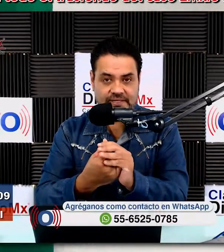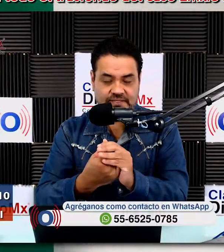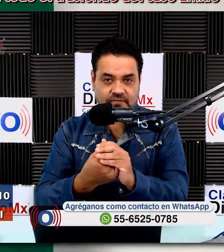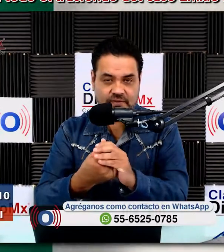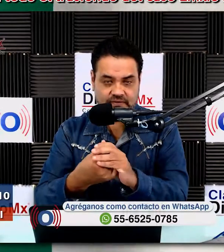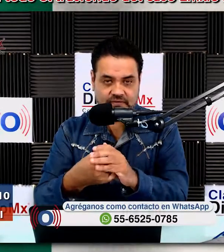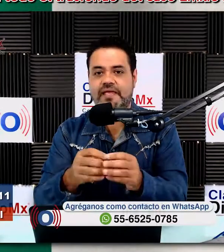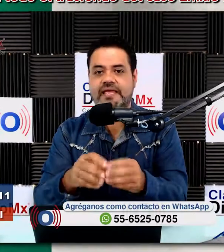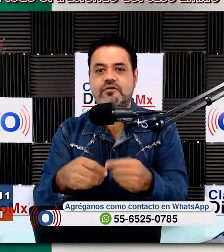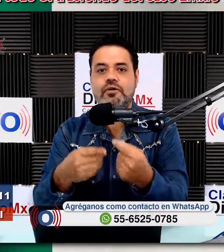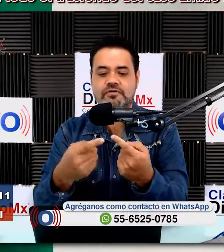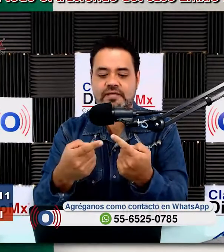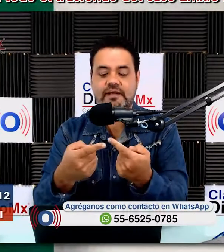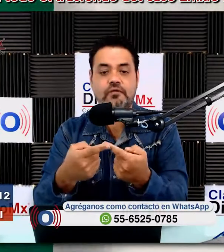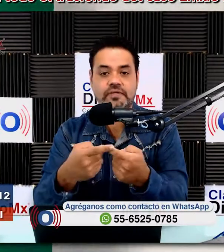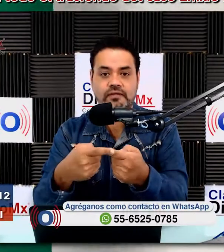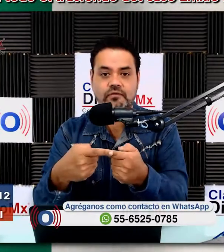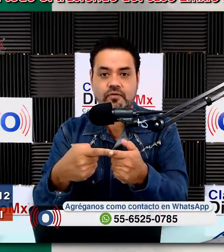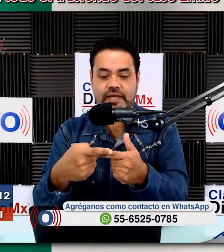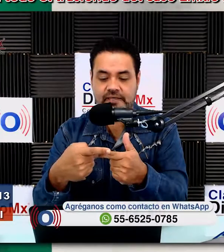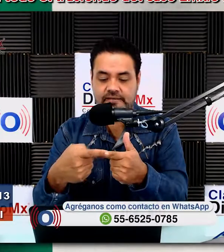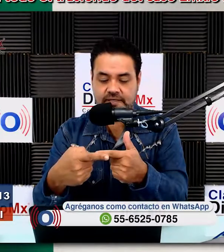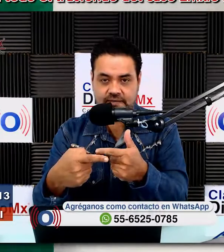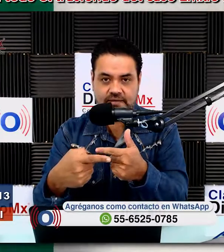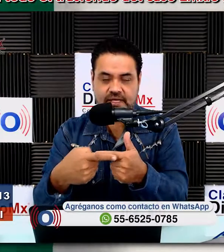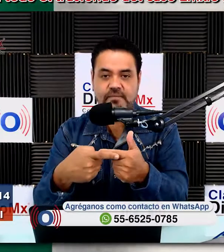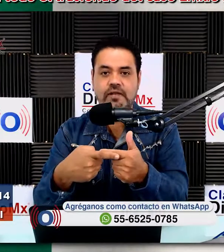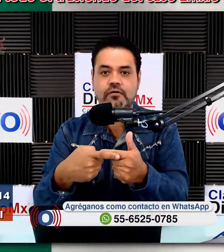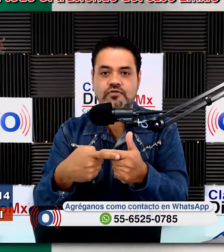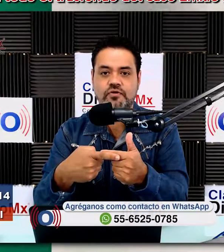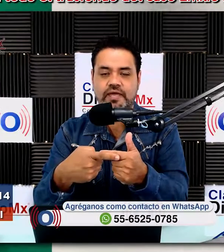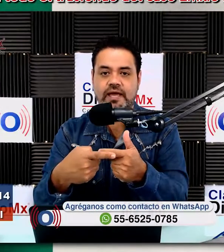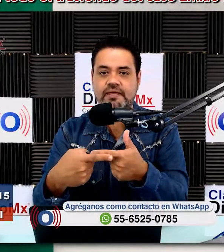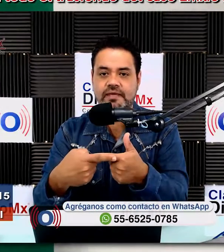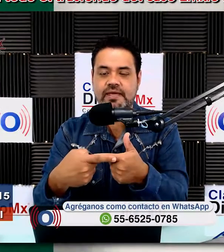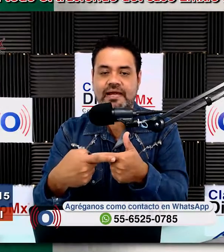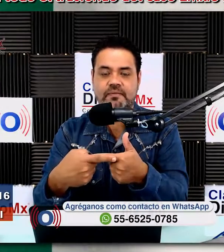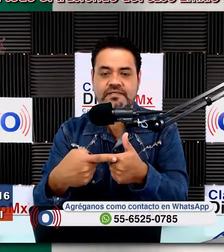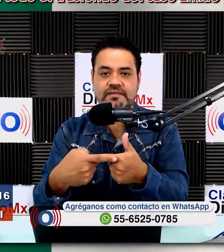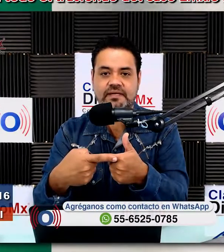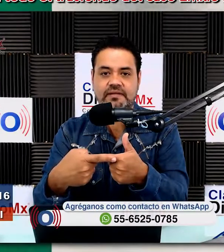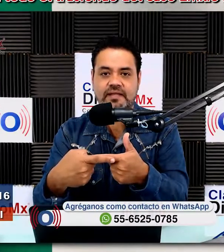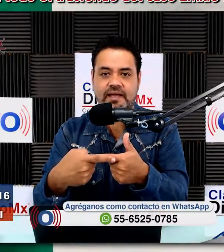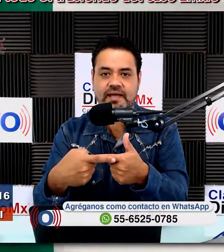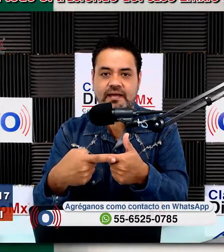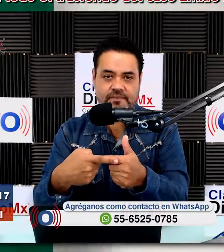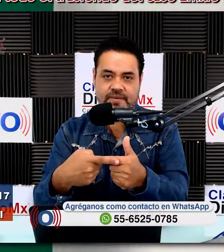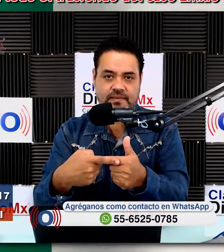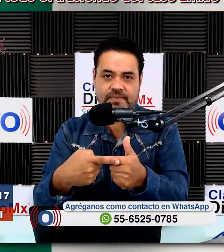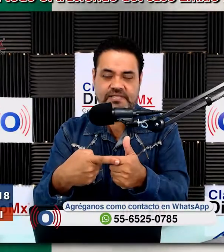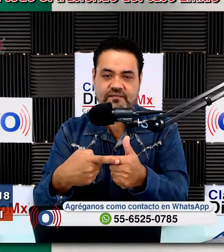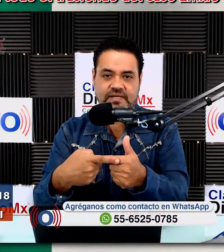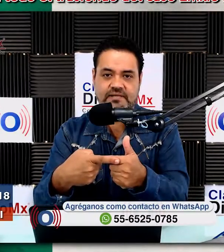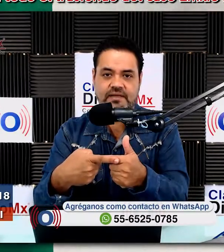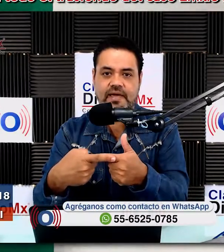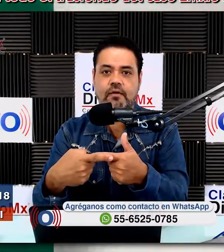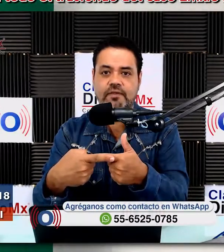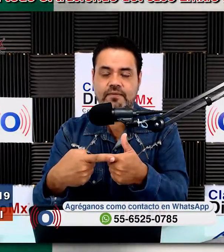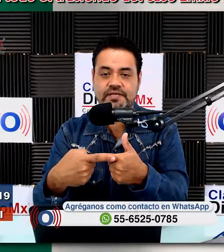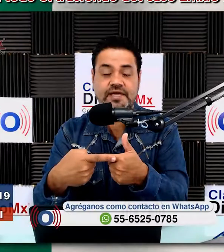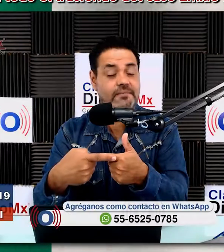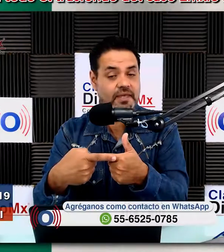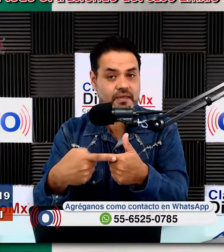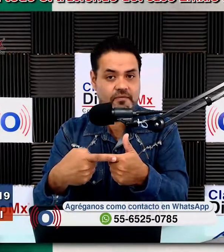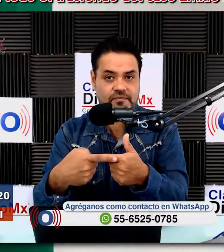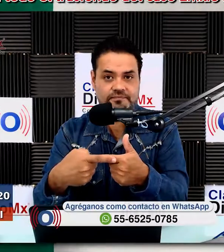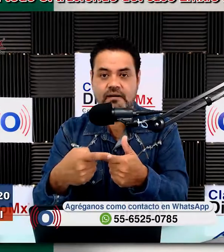y en ese momento es cuando se da el contacto entre Emilio Lozoya y el representante de la empresa brasileña